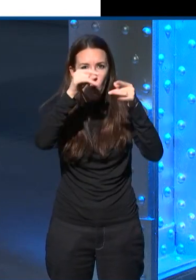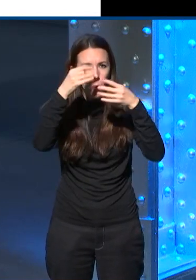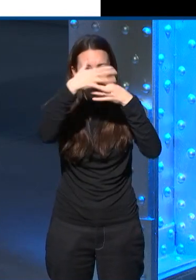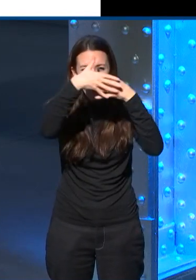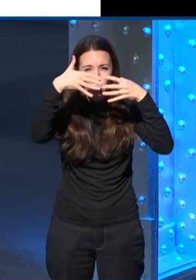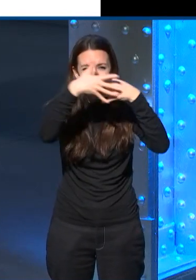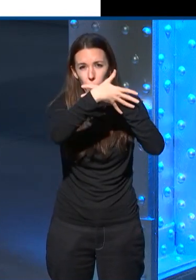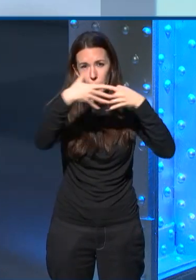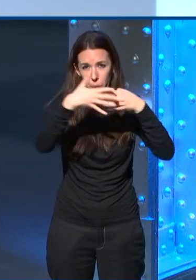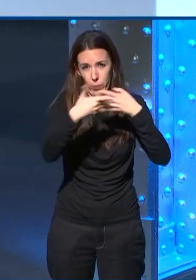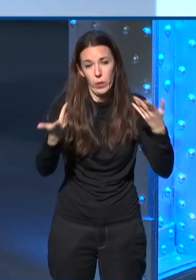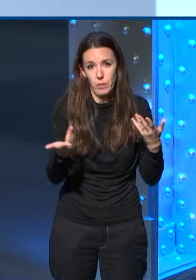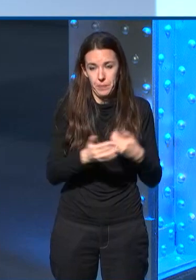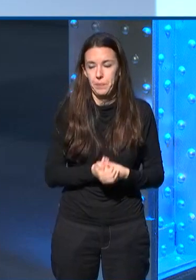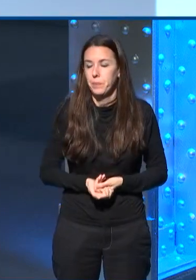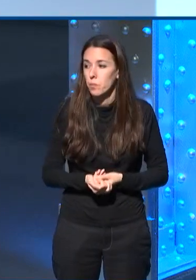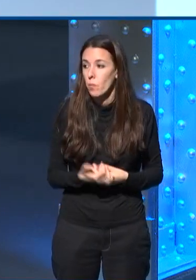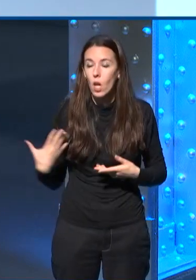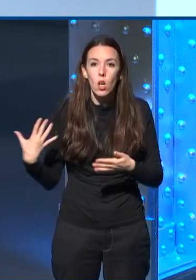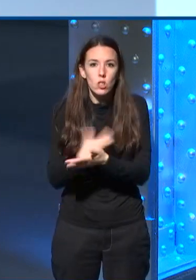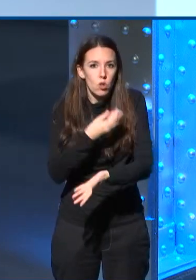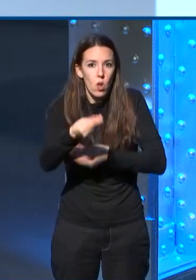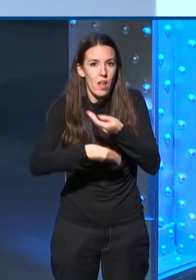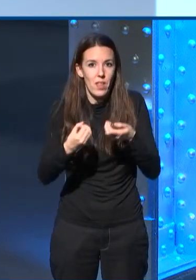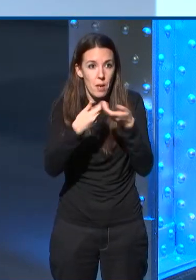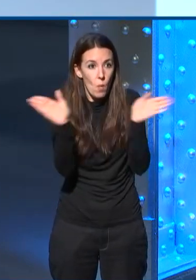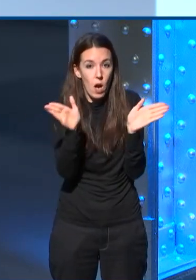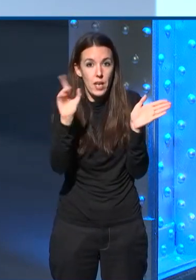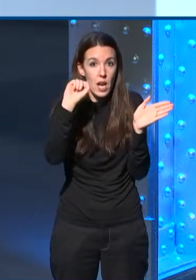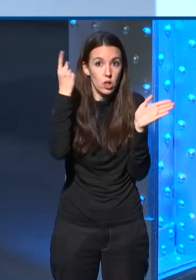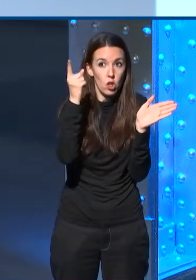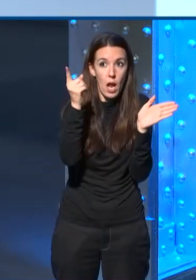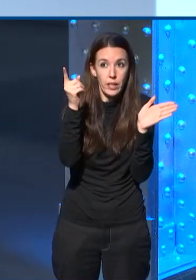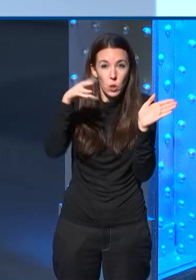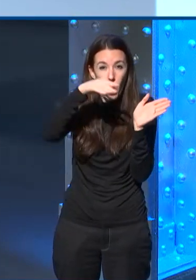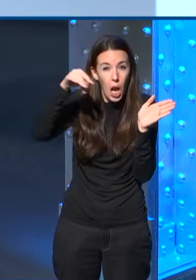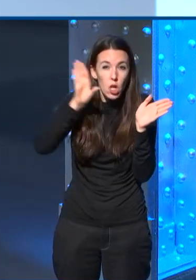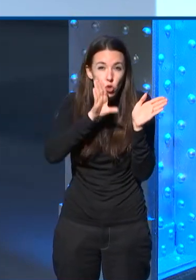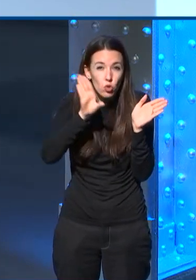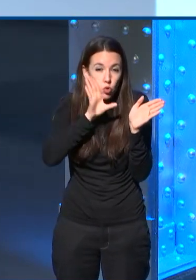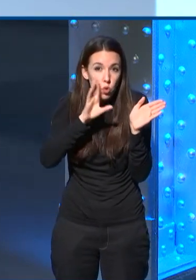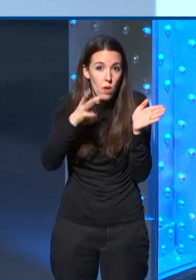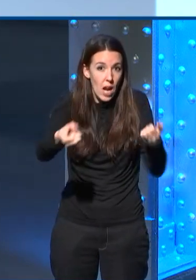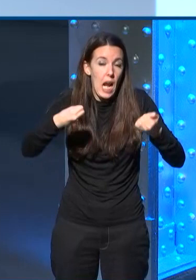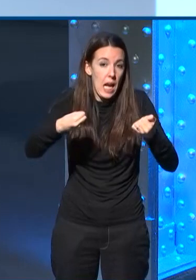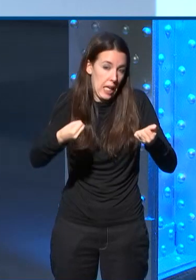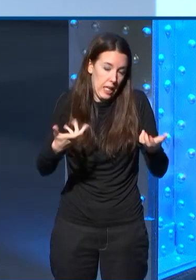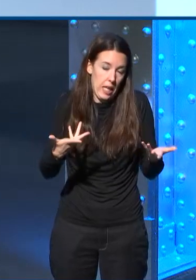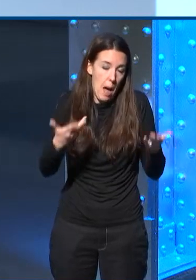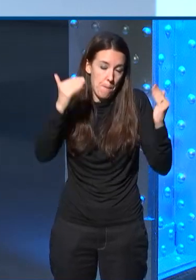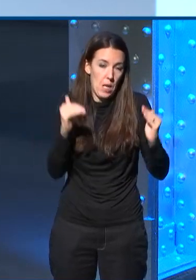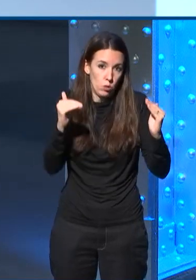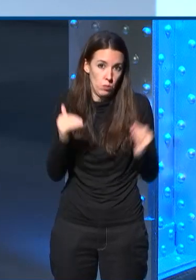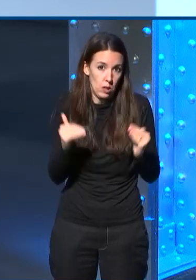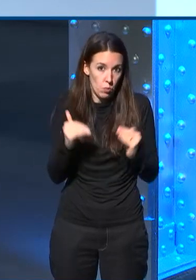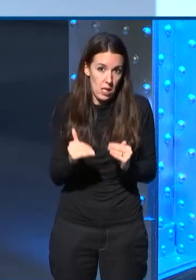solares, evidentemente. Todo eso va haciendo que los paneles solares cada vez nos den menos energía, y eso hay que preverlo. Hay que sobredimensionar, por así decirlo,